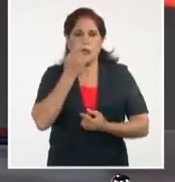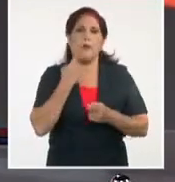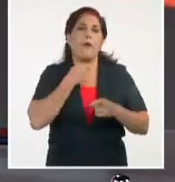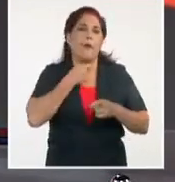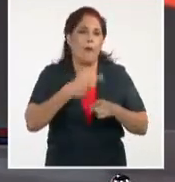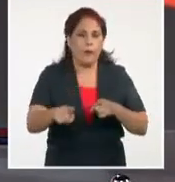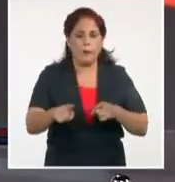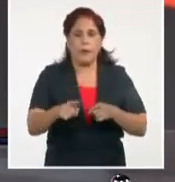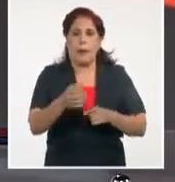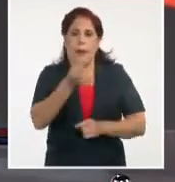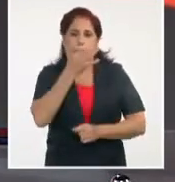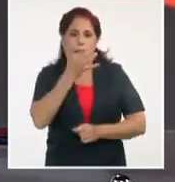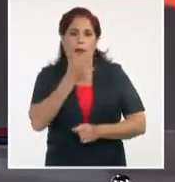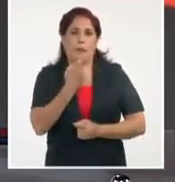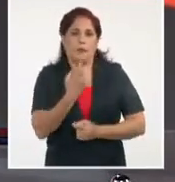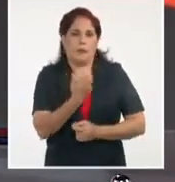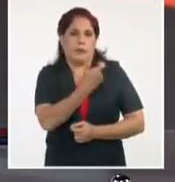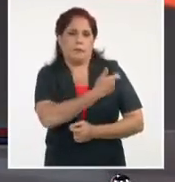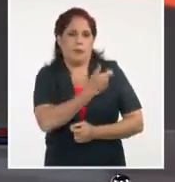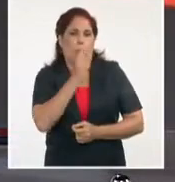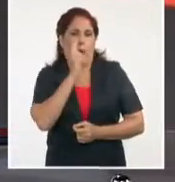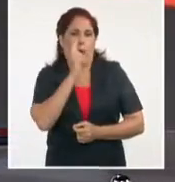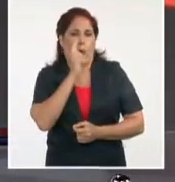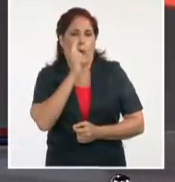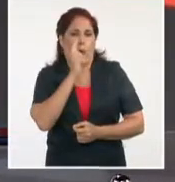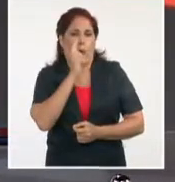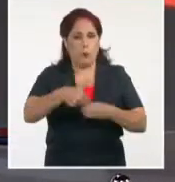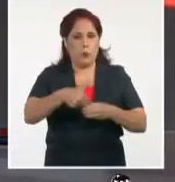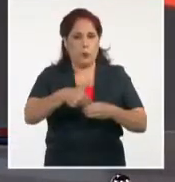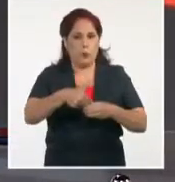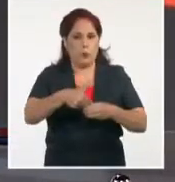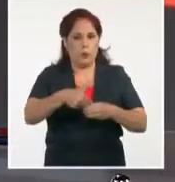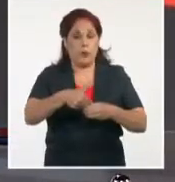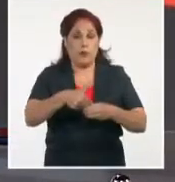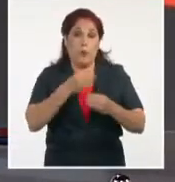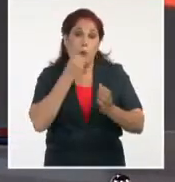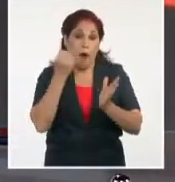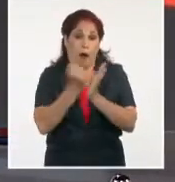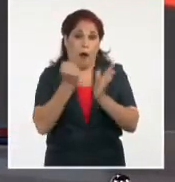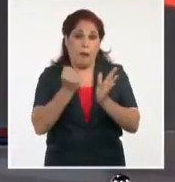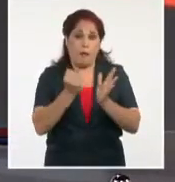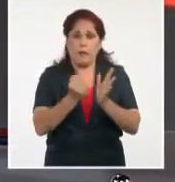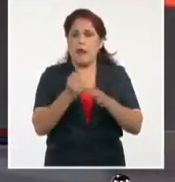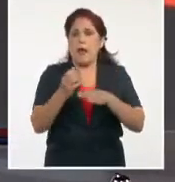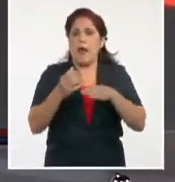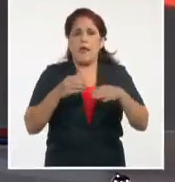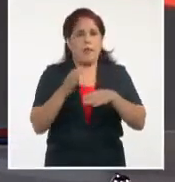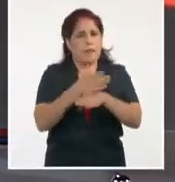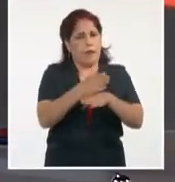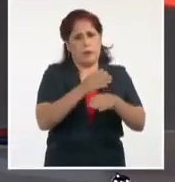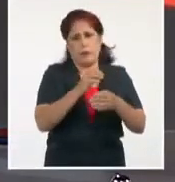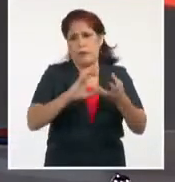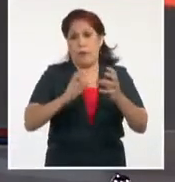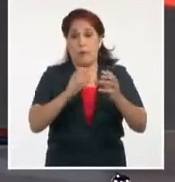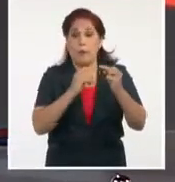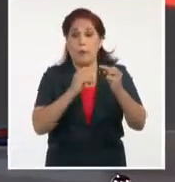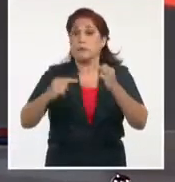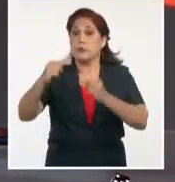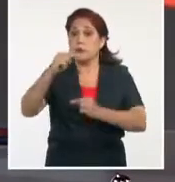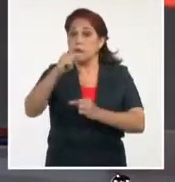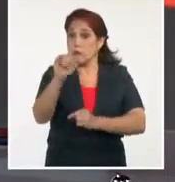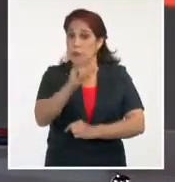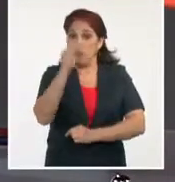los medicamentos, el combustible que garantizar toda la actividad. Se priorizó, como es